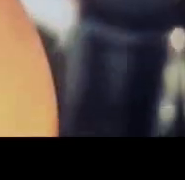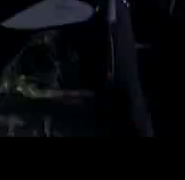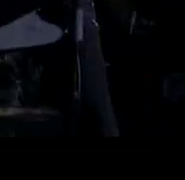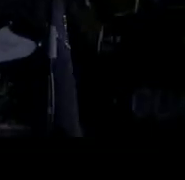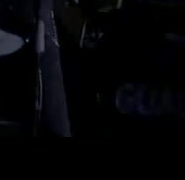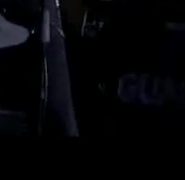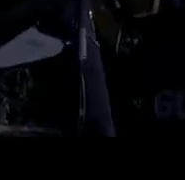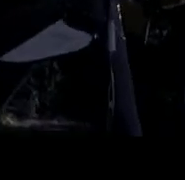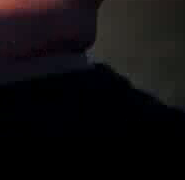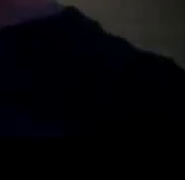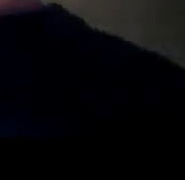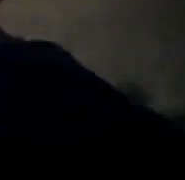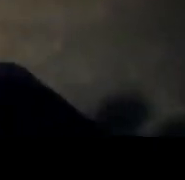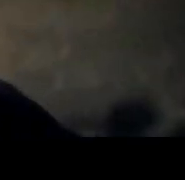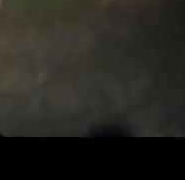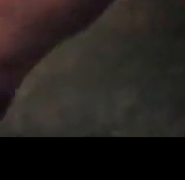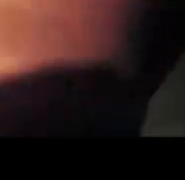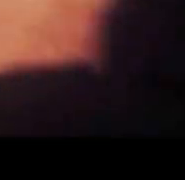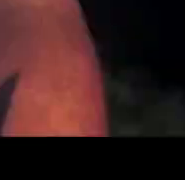es ahí cuando decís,